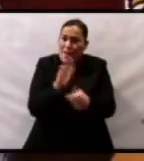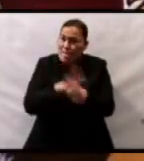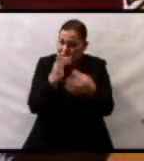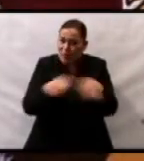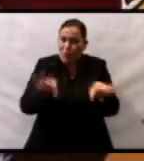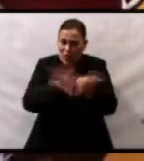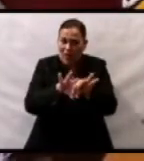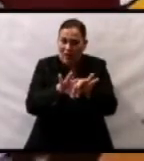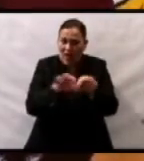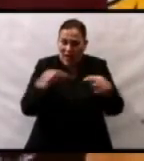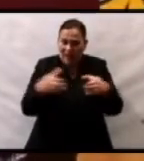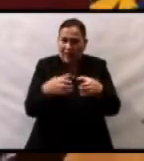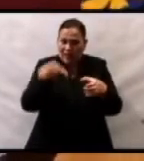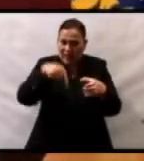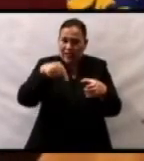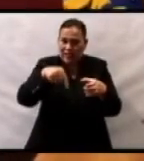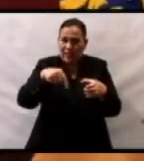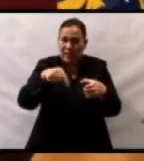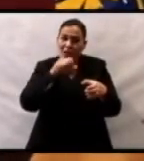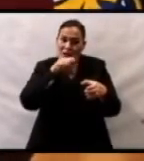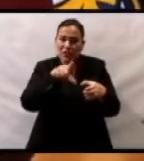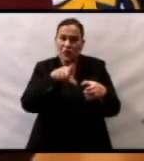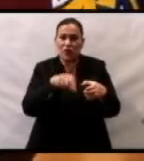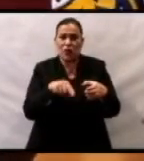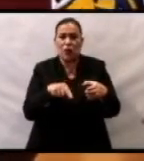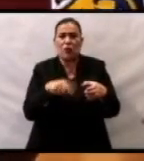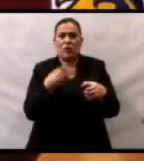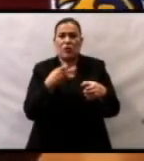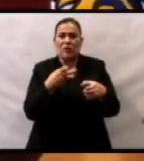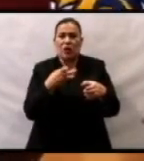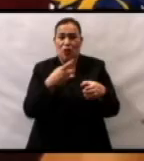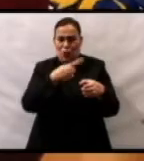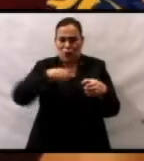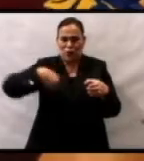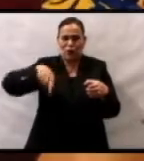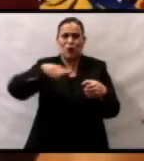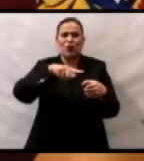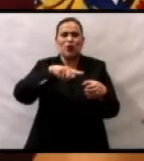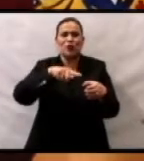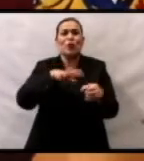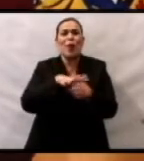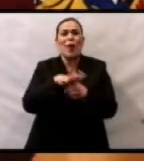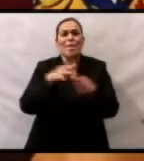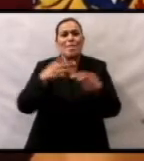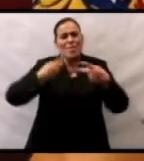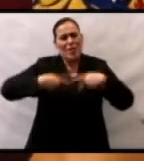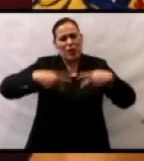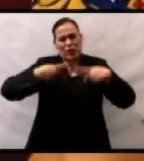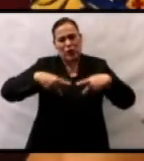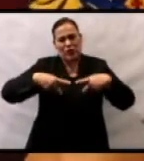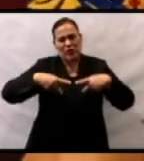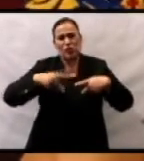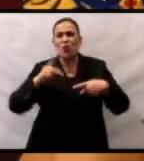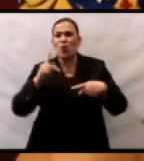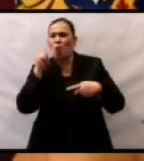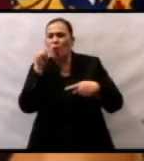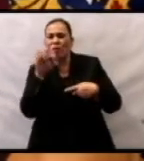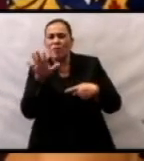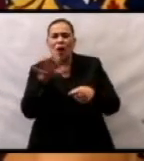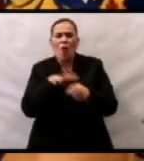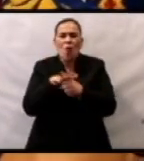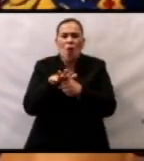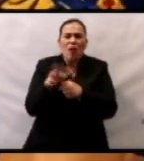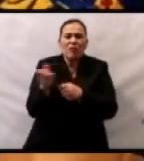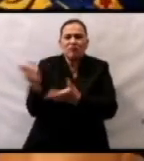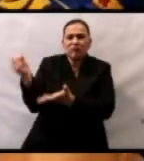ciudades medias más importantes de Jalisco, está en nosotros como personas. Más allá de lo que los recursos de un gobierno